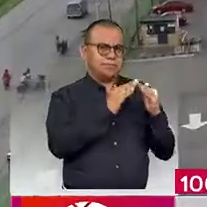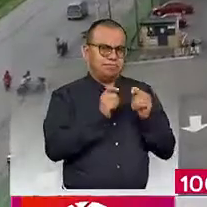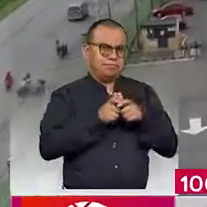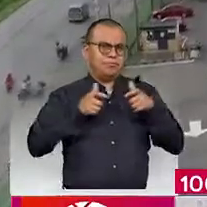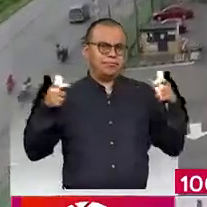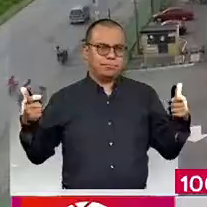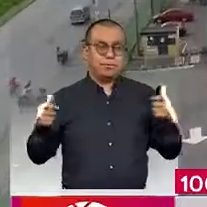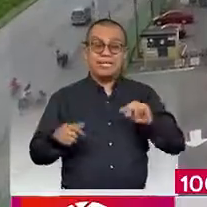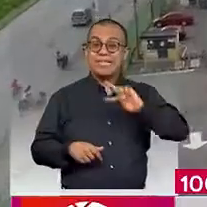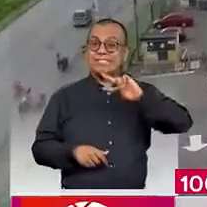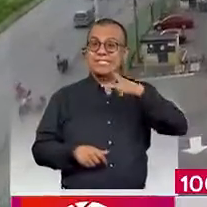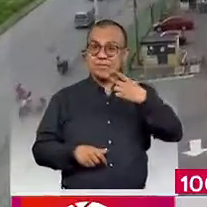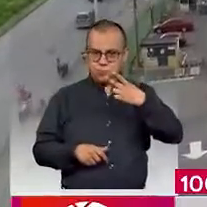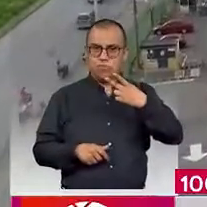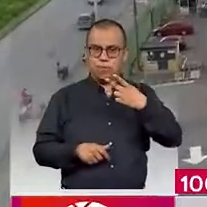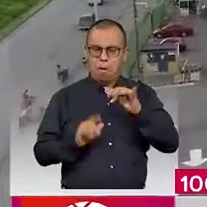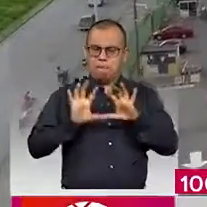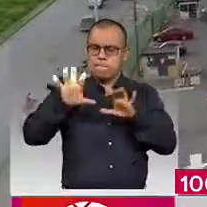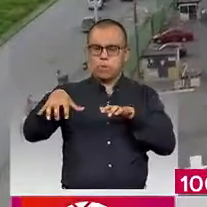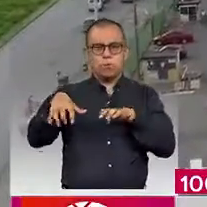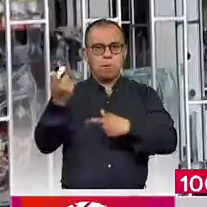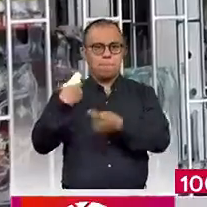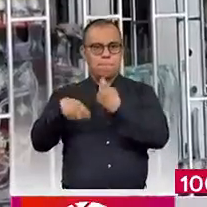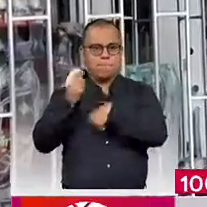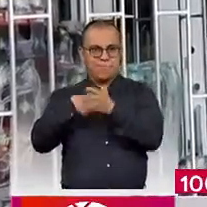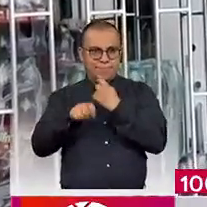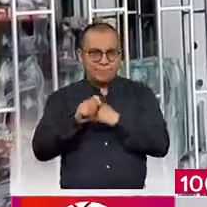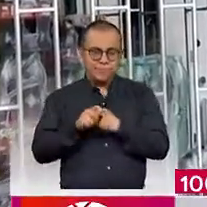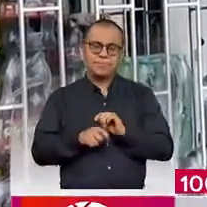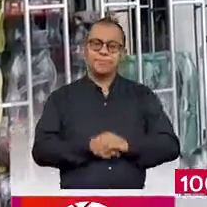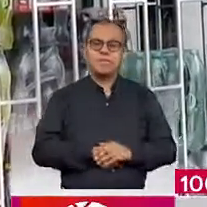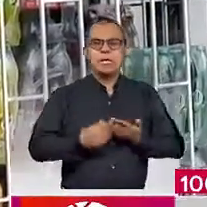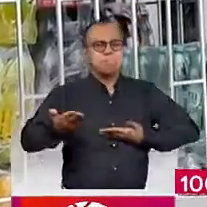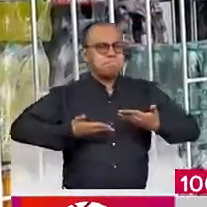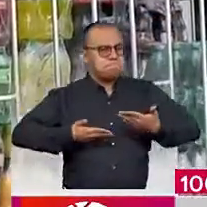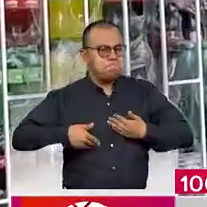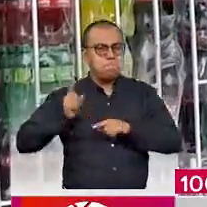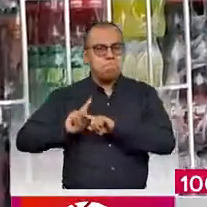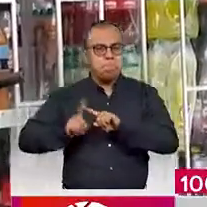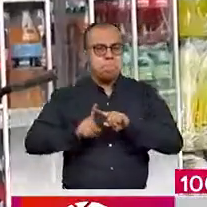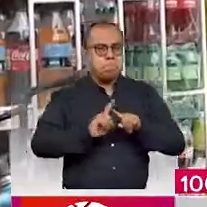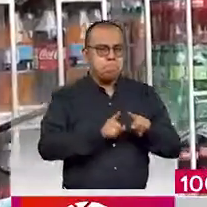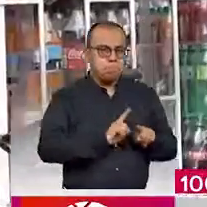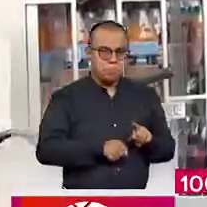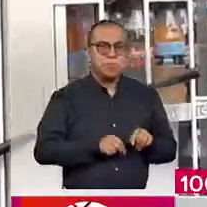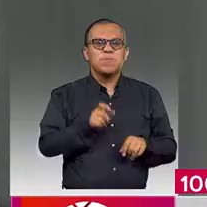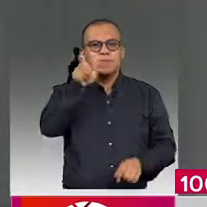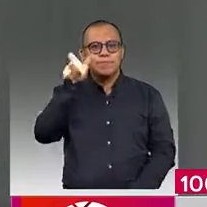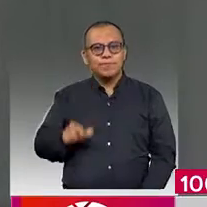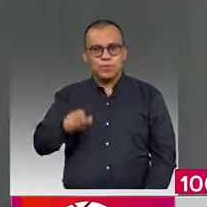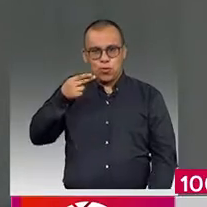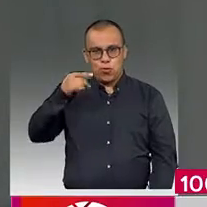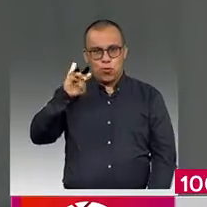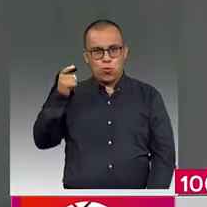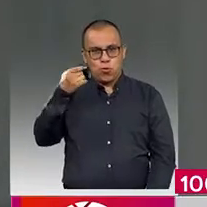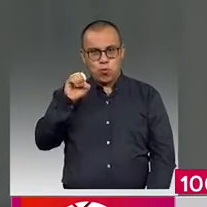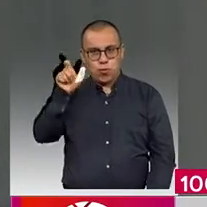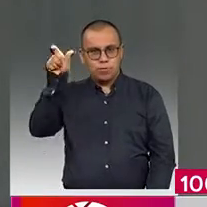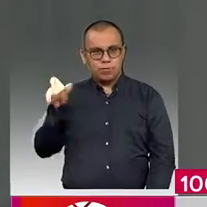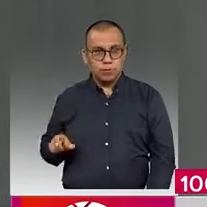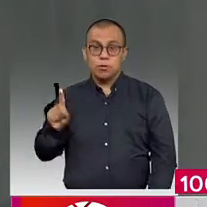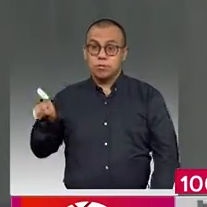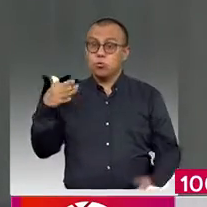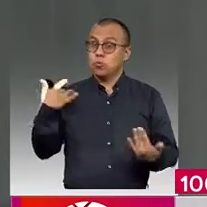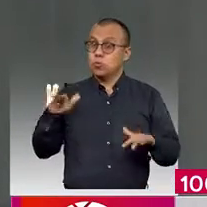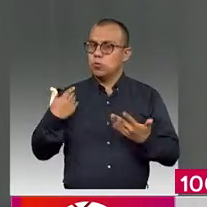segunda plaza de mercado de la capital y 3.000 locales comerciales en los que laboran domiciliarios como Hugo Hernández. Ayuda mucho porque últimamente